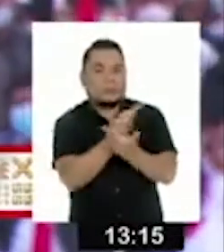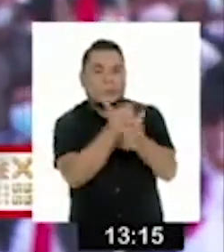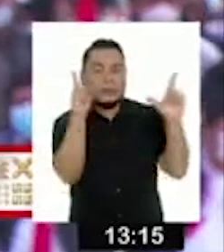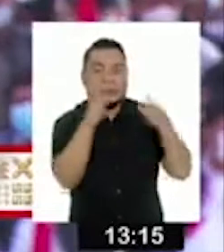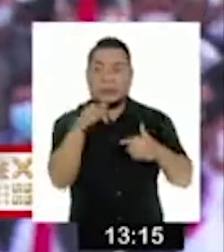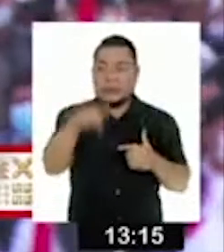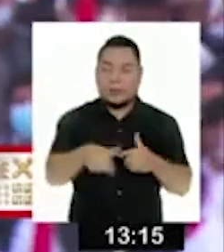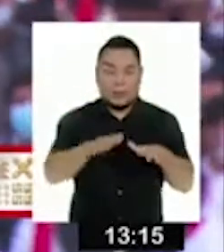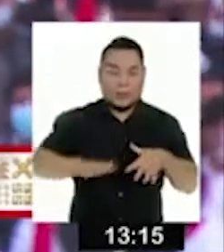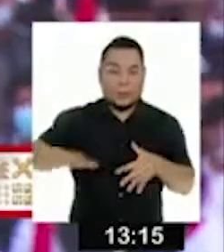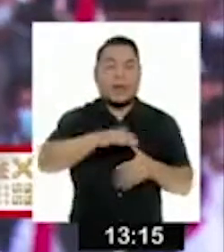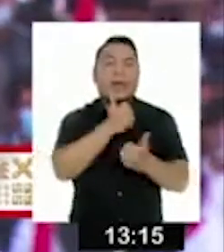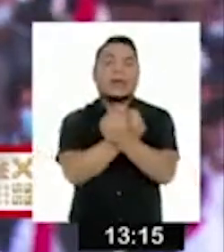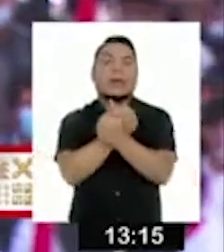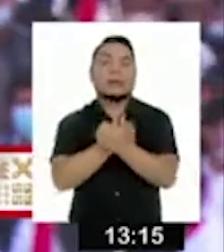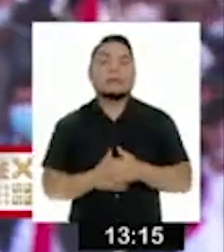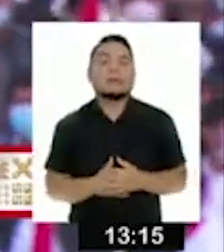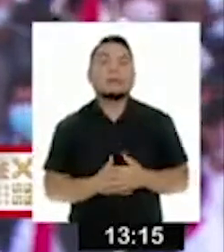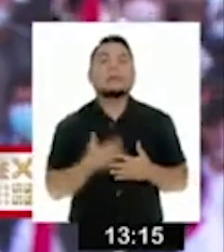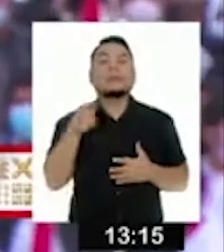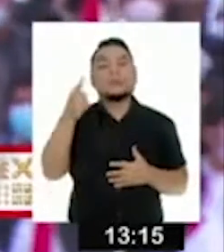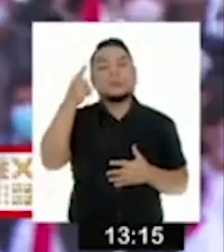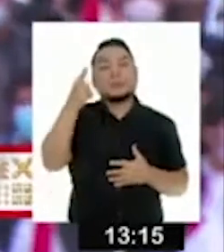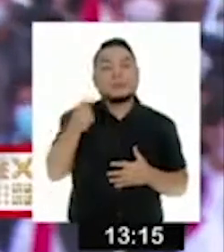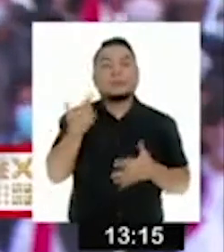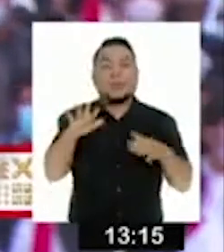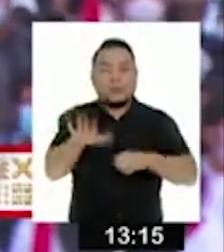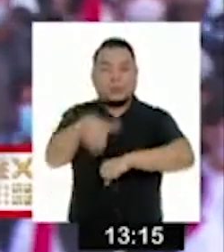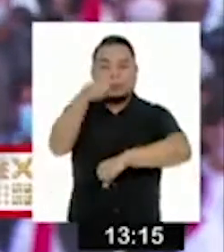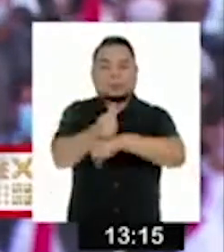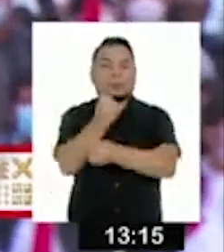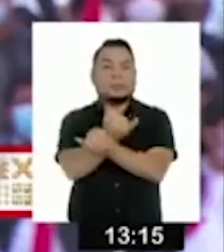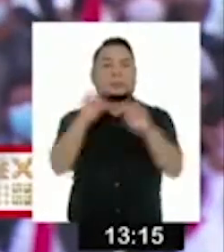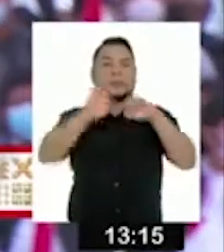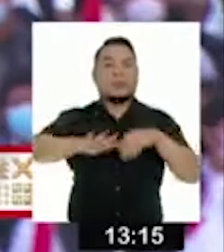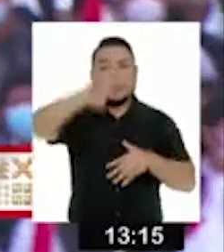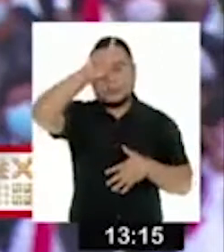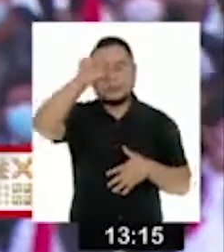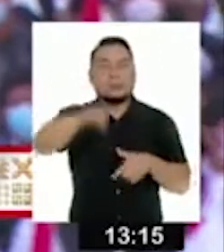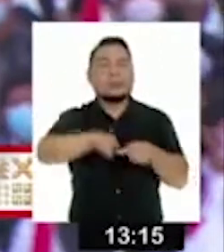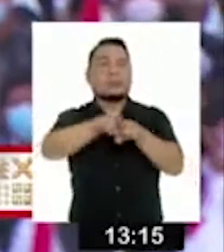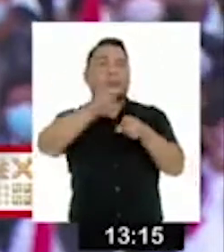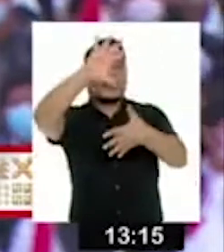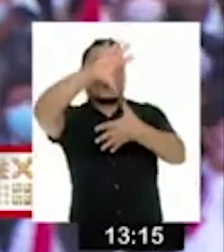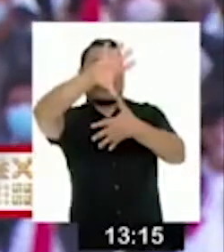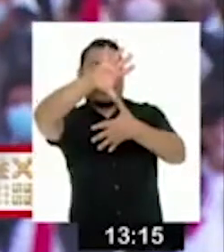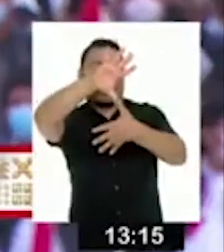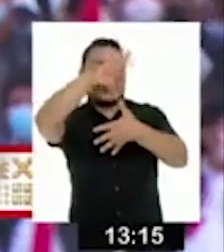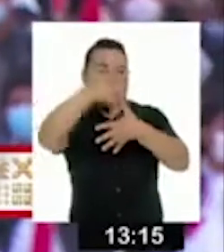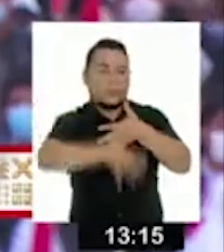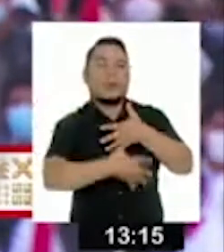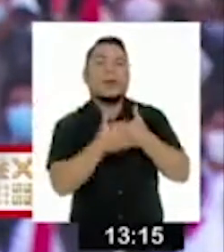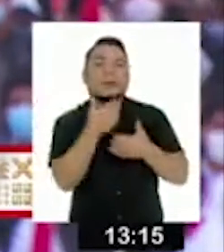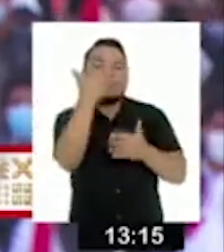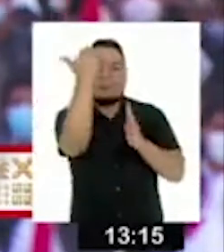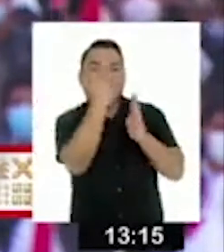En este suelo de Ayacucho se consolidó la independencia del Perú y de América. Y el